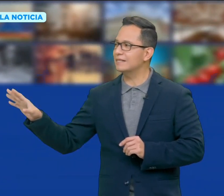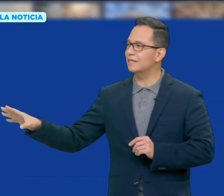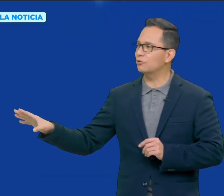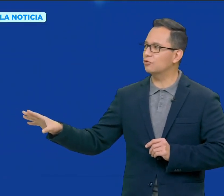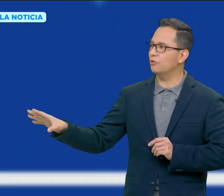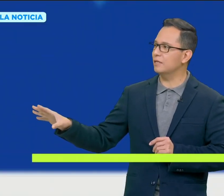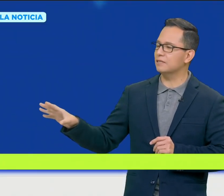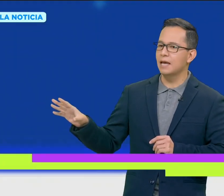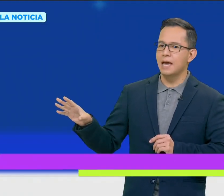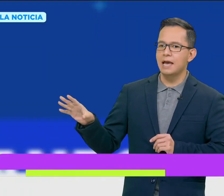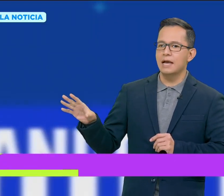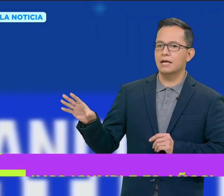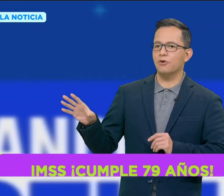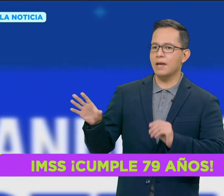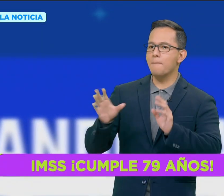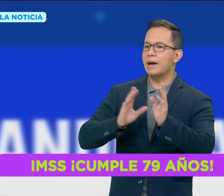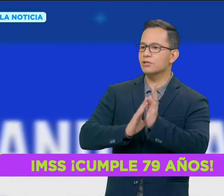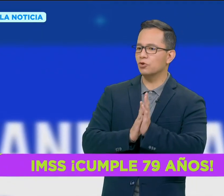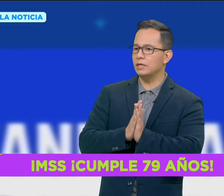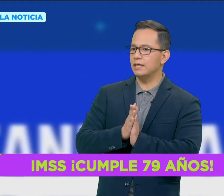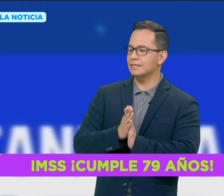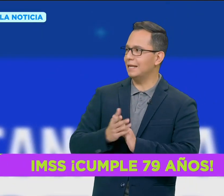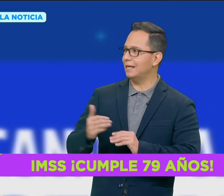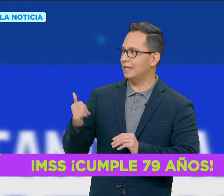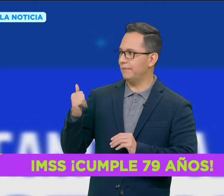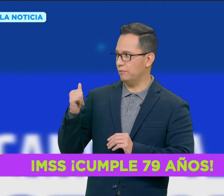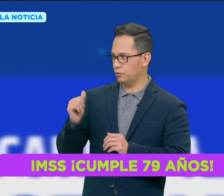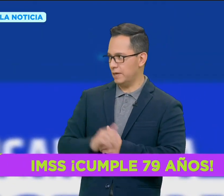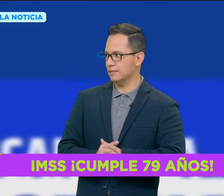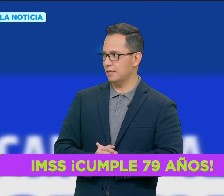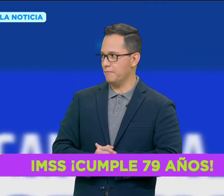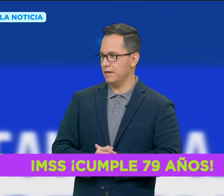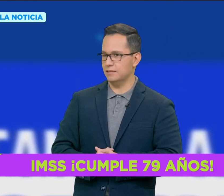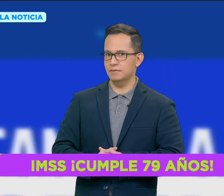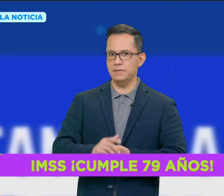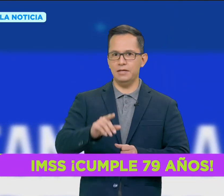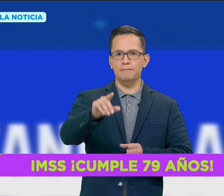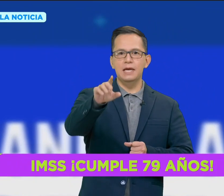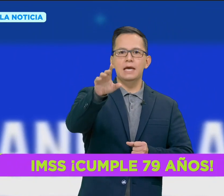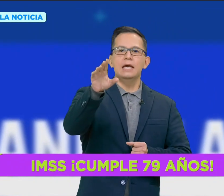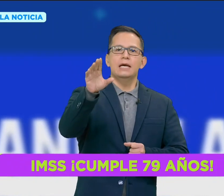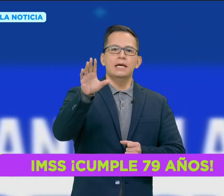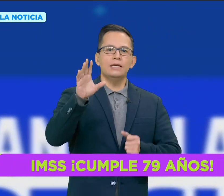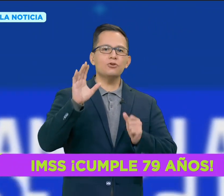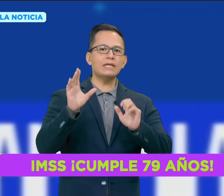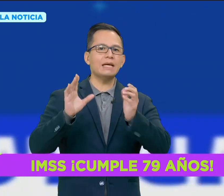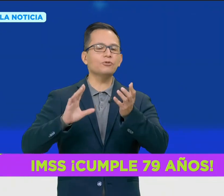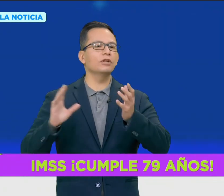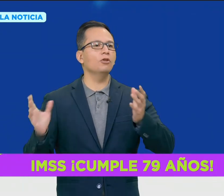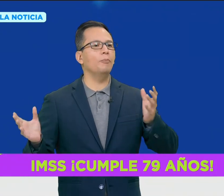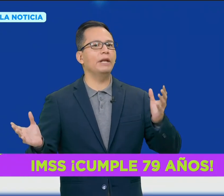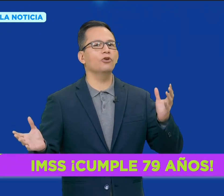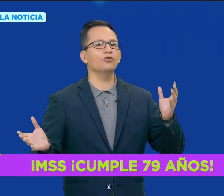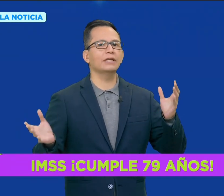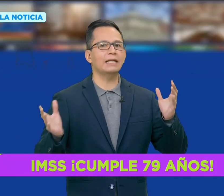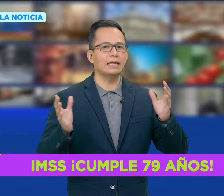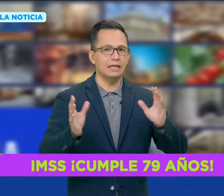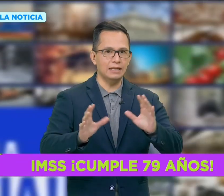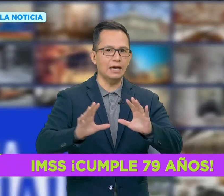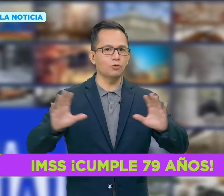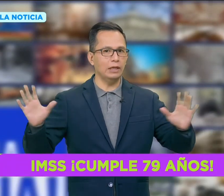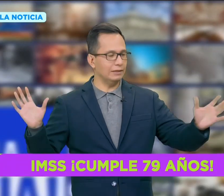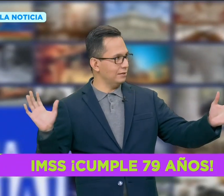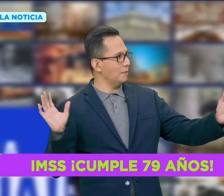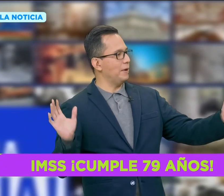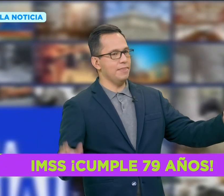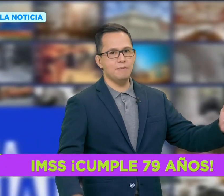una de las instituciones, creo que más sólidas y a la que le debemos más en el país. Miren. Yo sé que hemos tenido periodos de